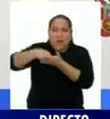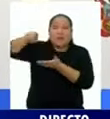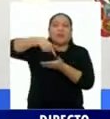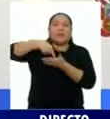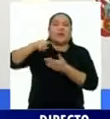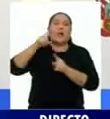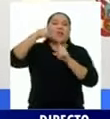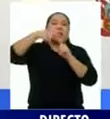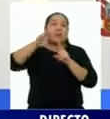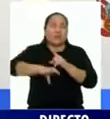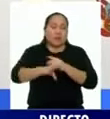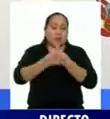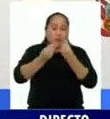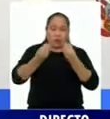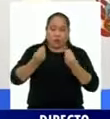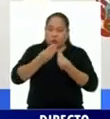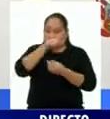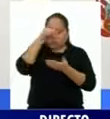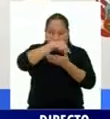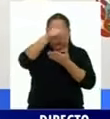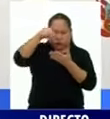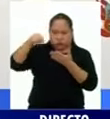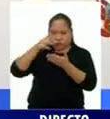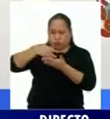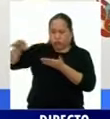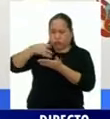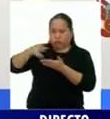Tribunal Constitucional, en parte por su